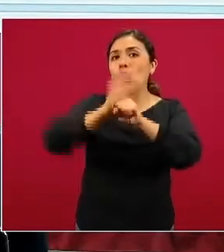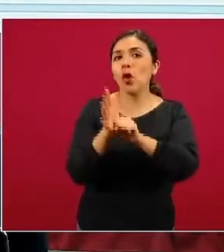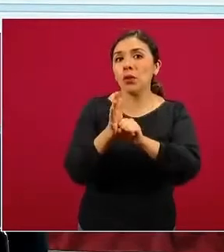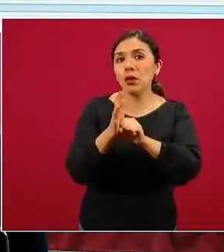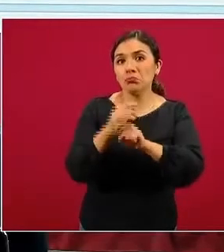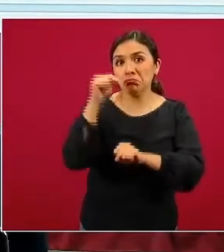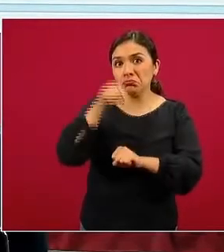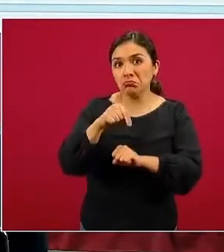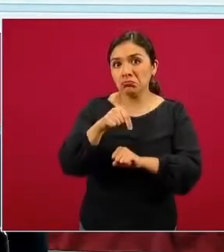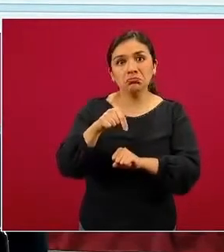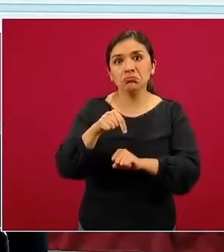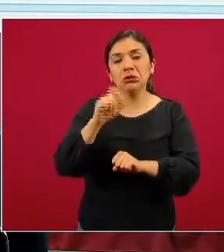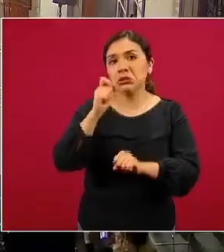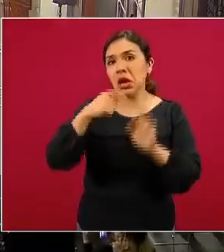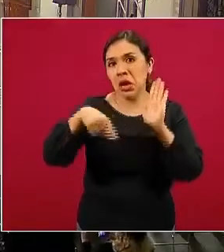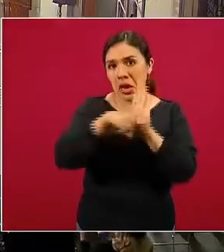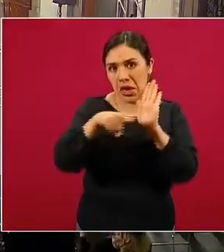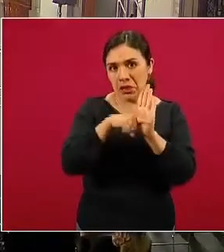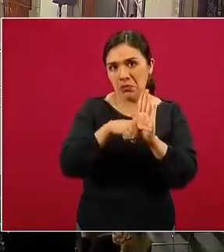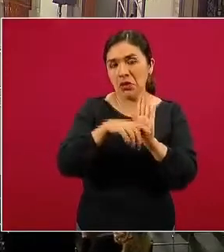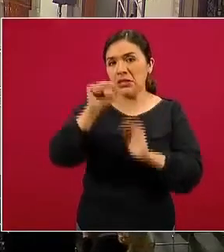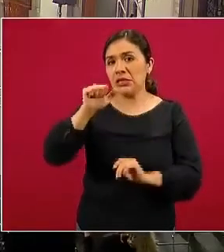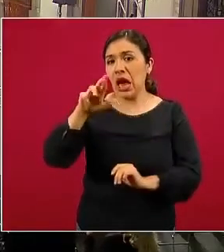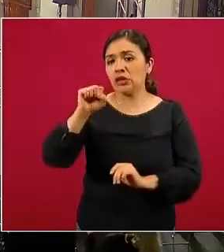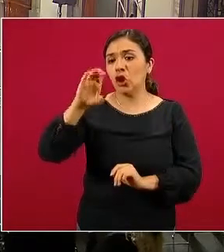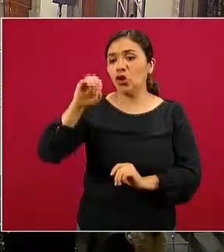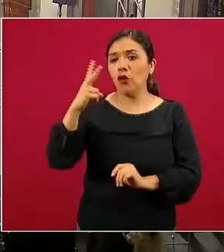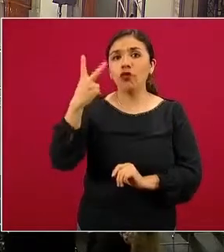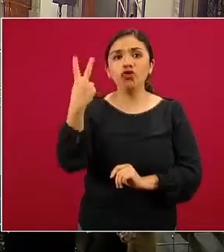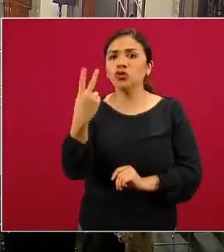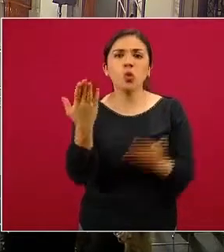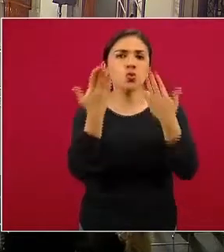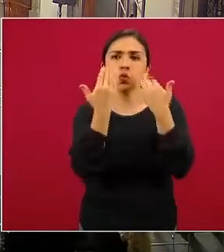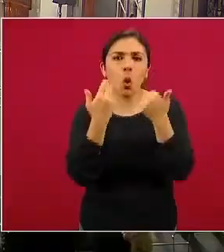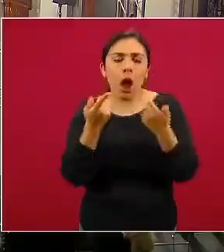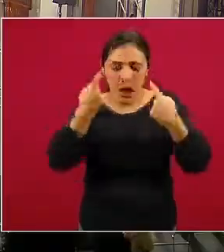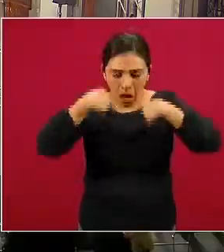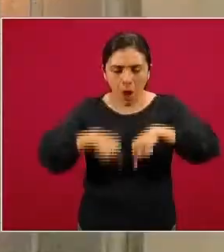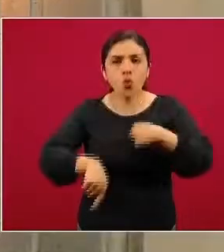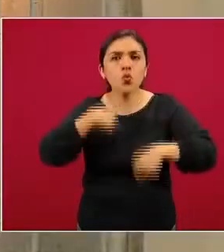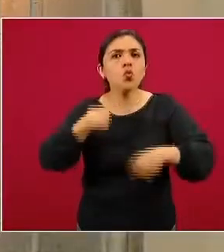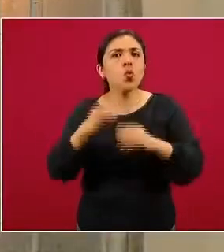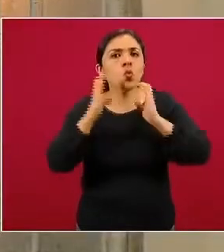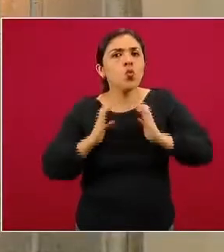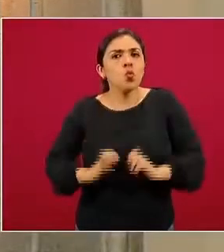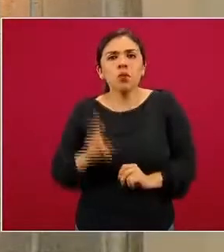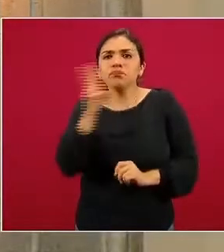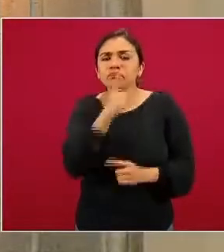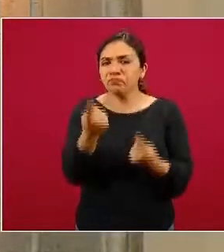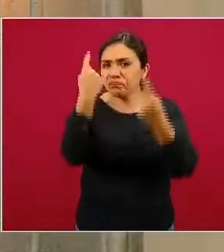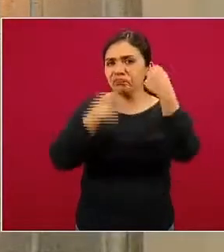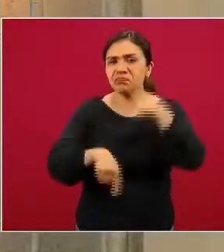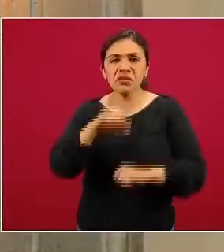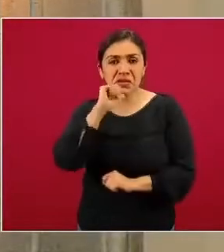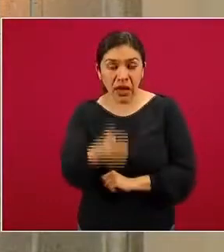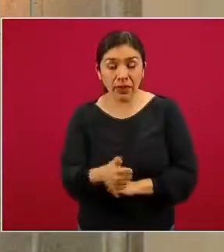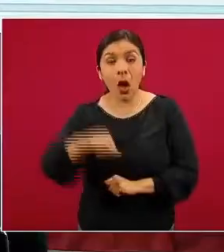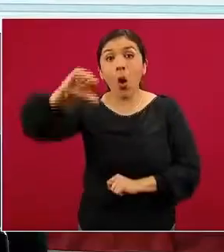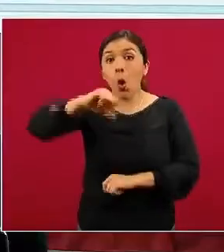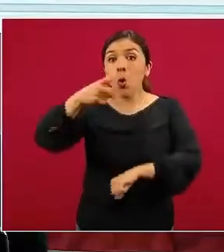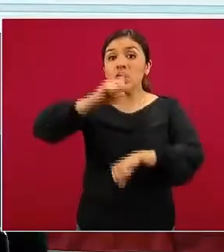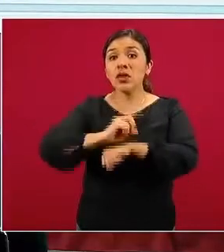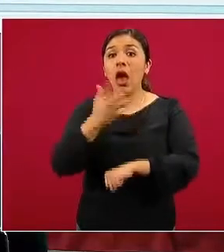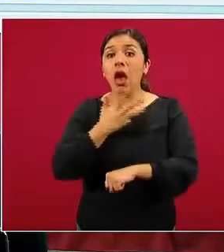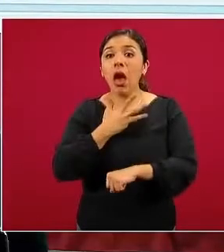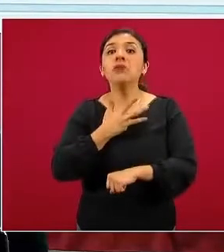se realiza para identificar virus SARS-CoV-2, es decir, no se encontraba el virus presente en sus vías respiratorias, y para el día de hoy son